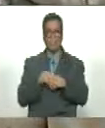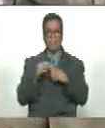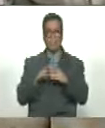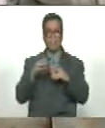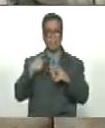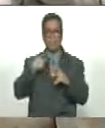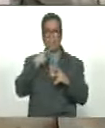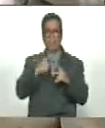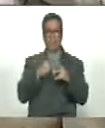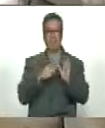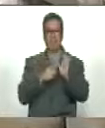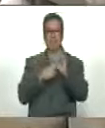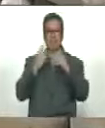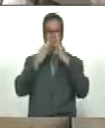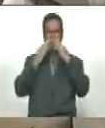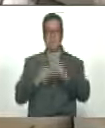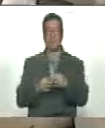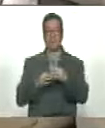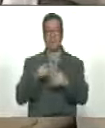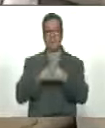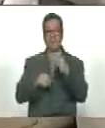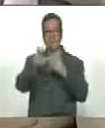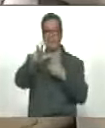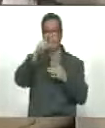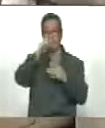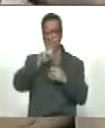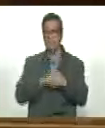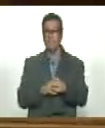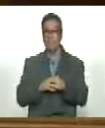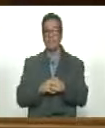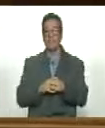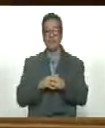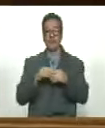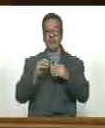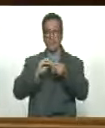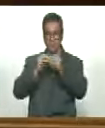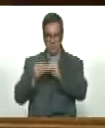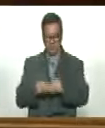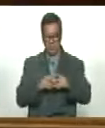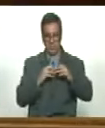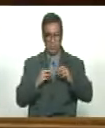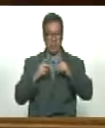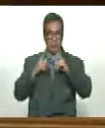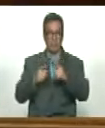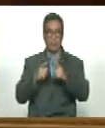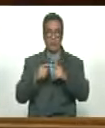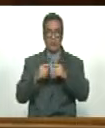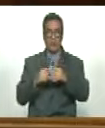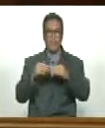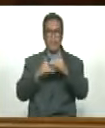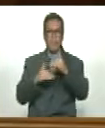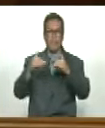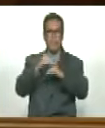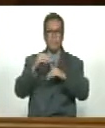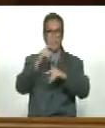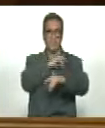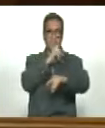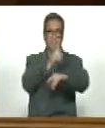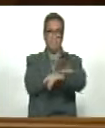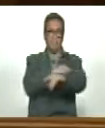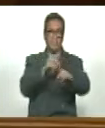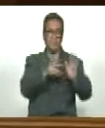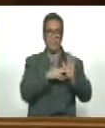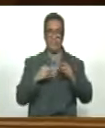sincero, porque en estos 3 años que han sido de recuperación de la majestad del Poder Legislativo, de